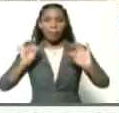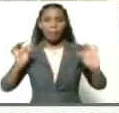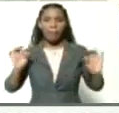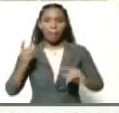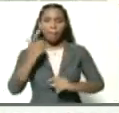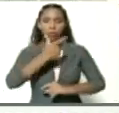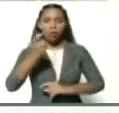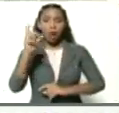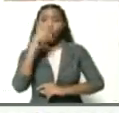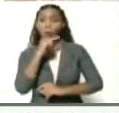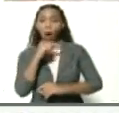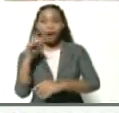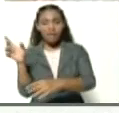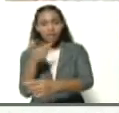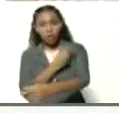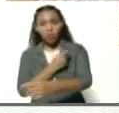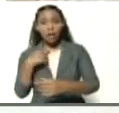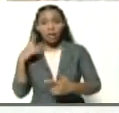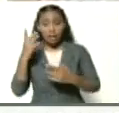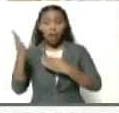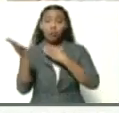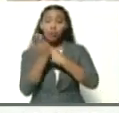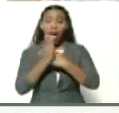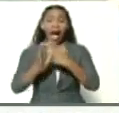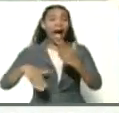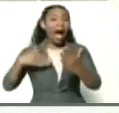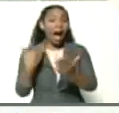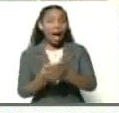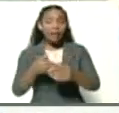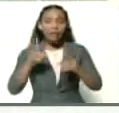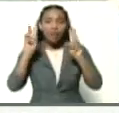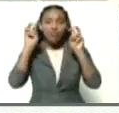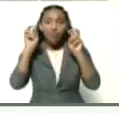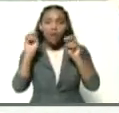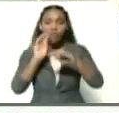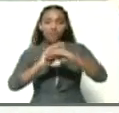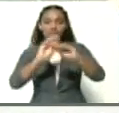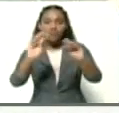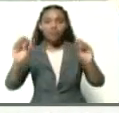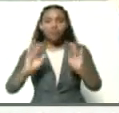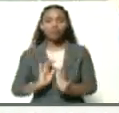vacunados. Así que hay que cuidarse. Hasta nuevo aviso.